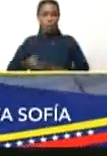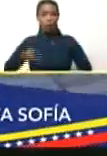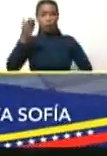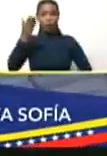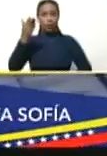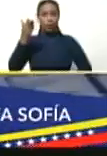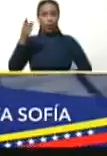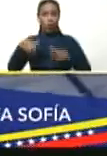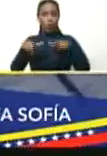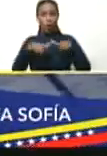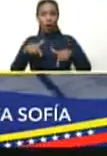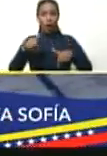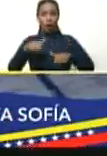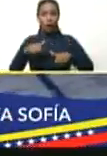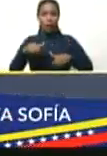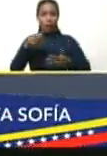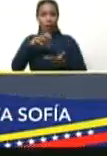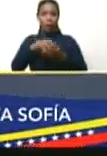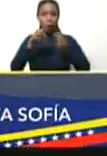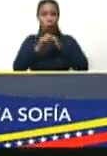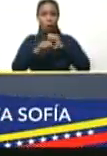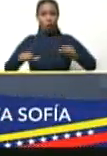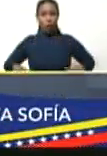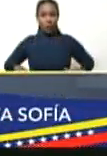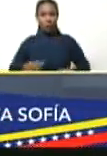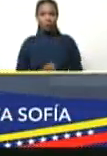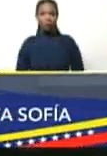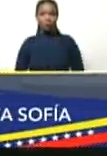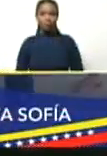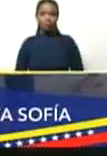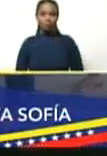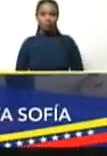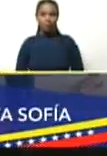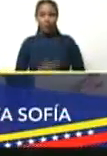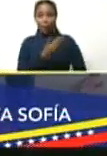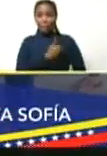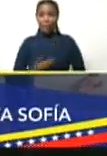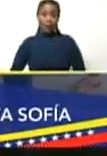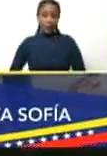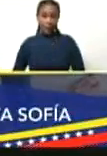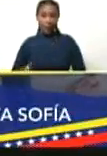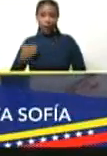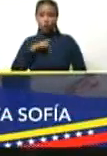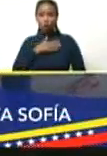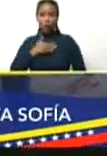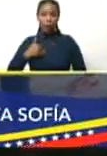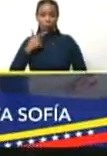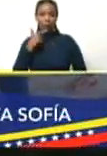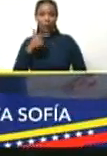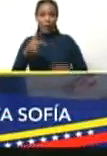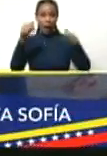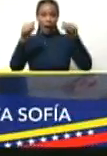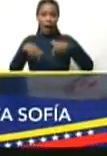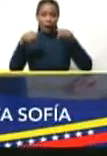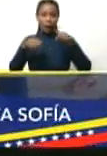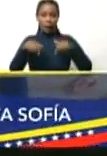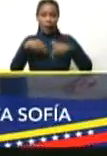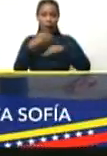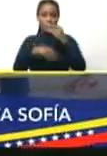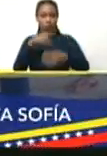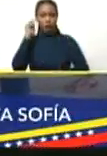sur de Acarigua, de nuestro Estado portuguesa. Doctora. Presidente, decirle desde Portuguesa que acá estamos haciendo la